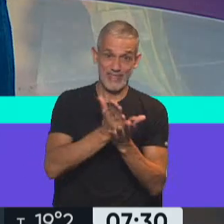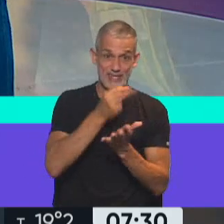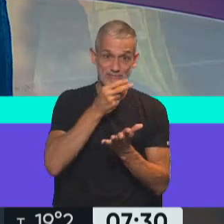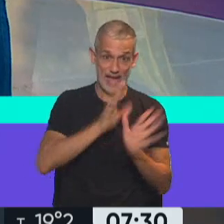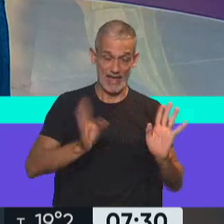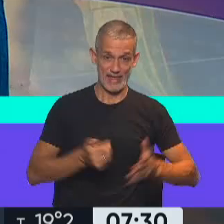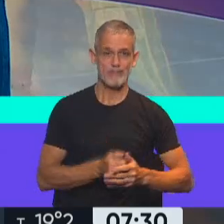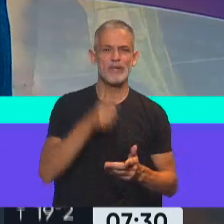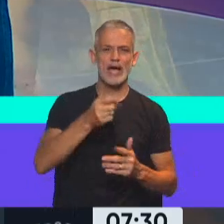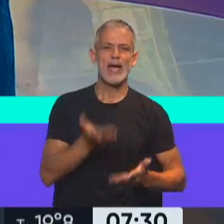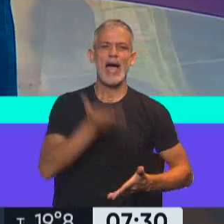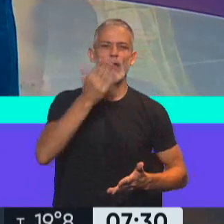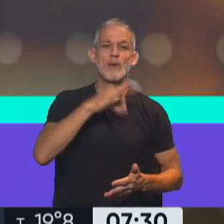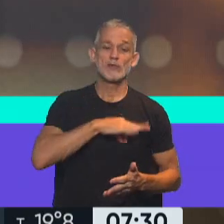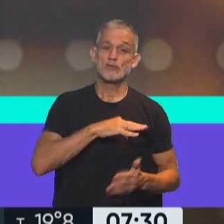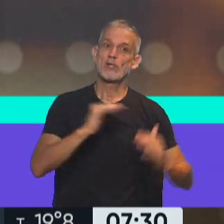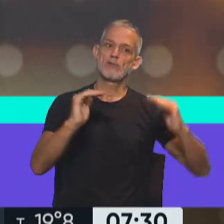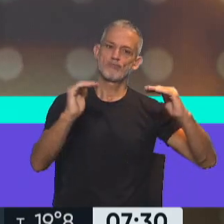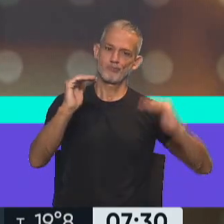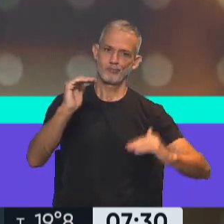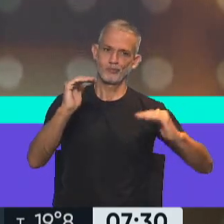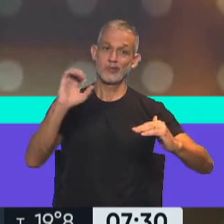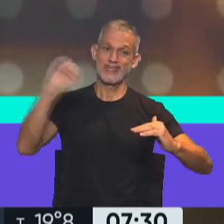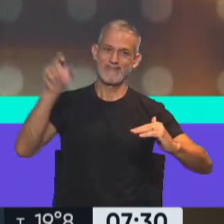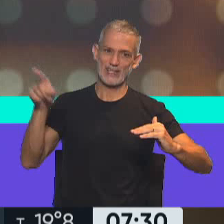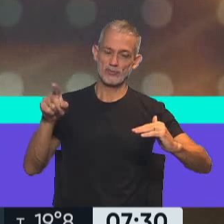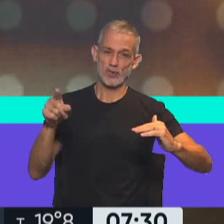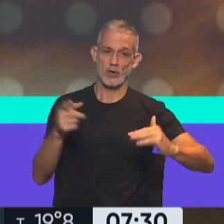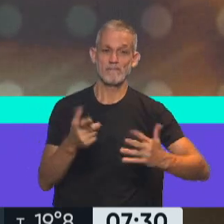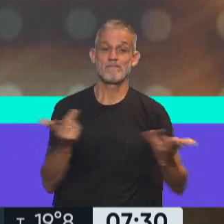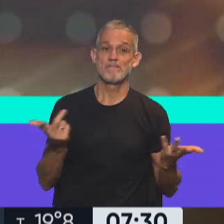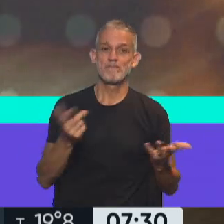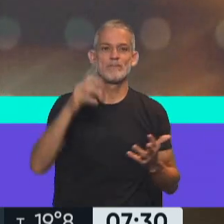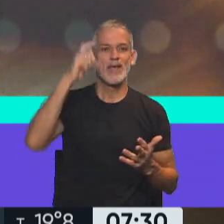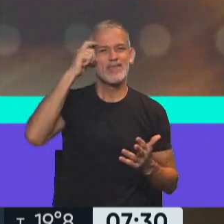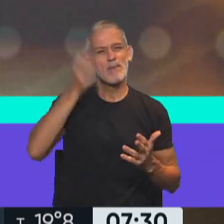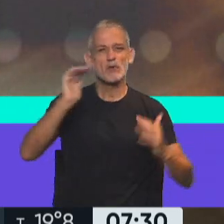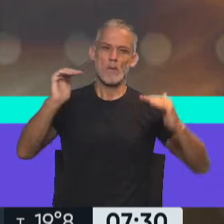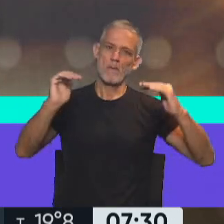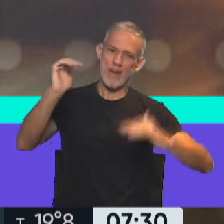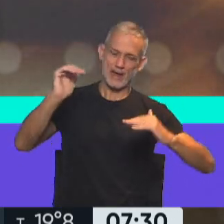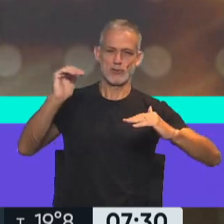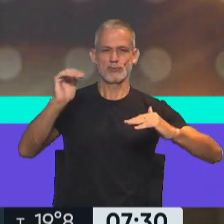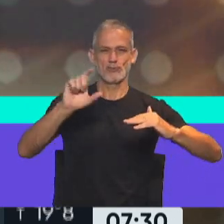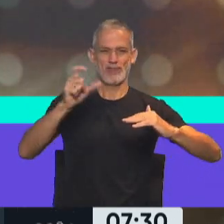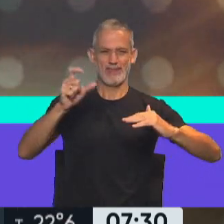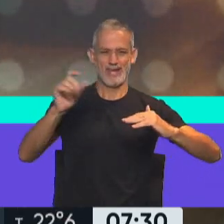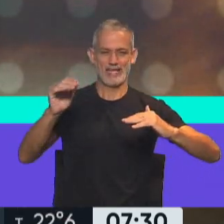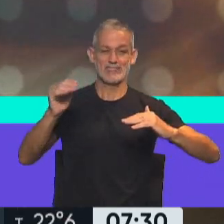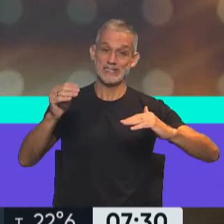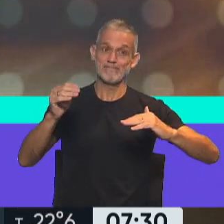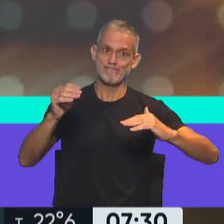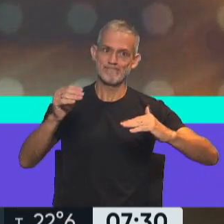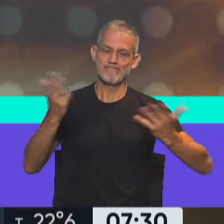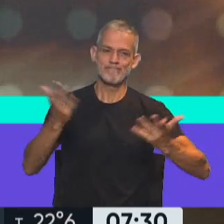laboral. Y ahí el aumento estuvo muy por debajo de la inflación, te diría, más de 10 puntos por debajo. Es como el gran desafío,